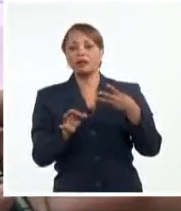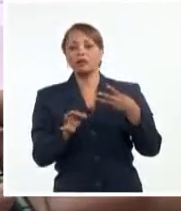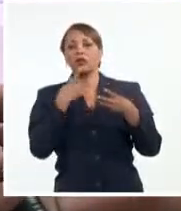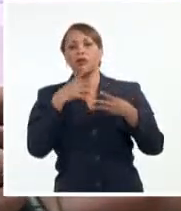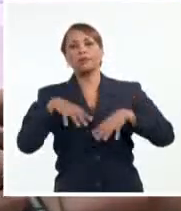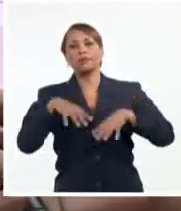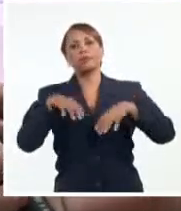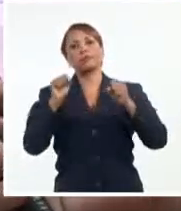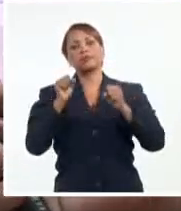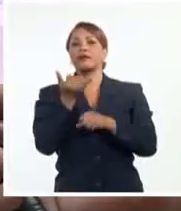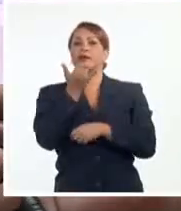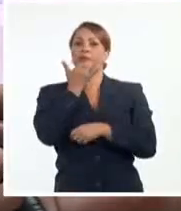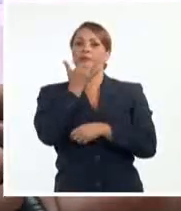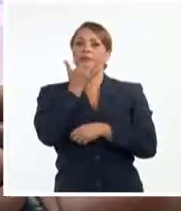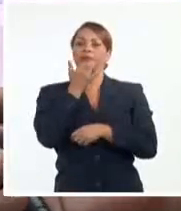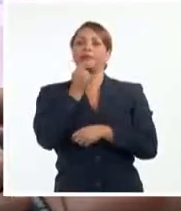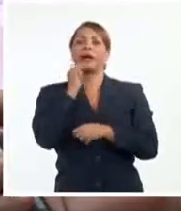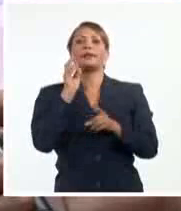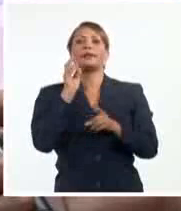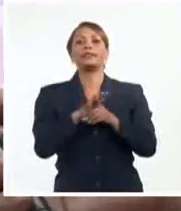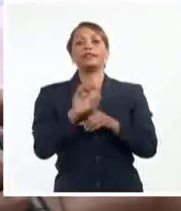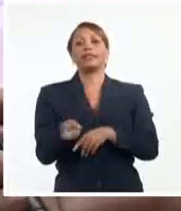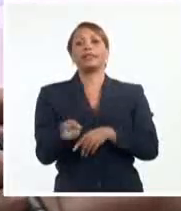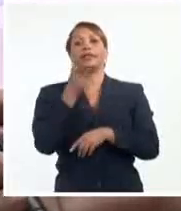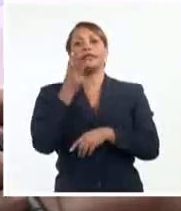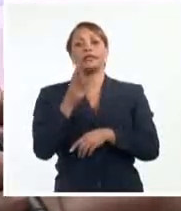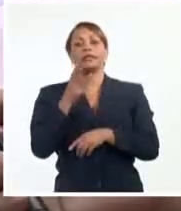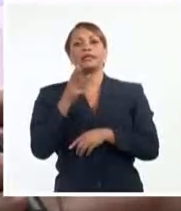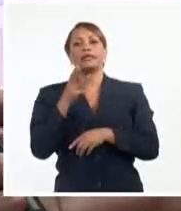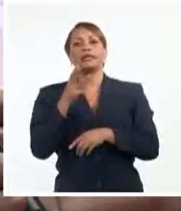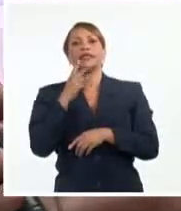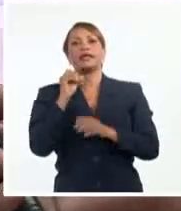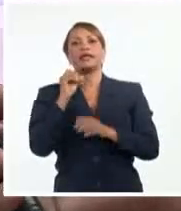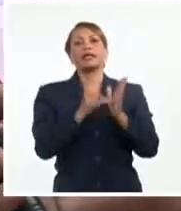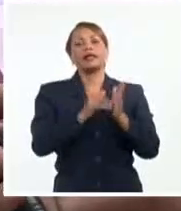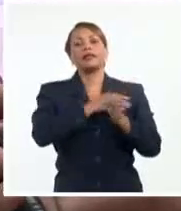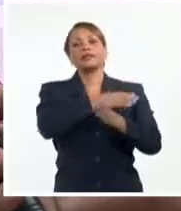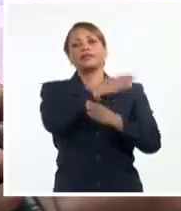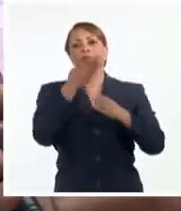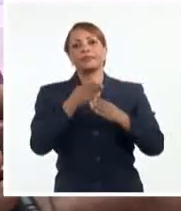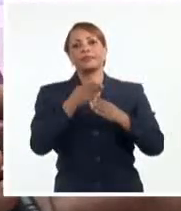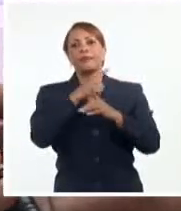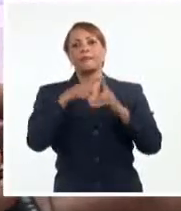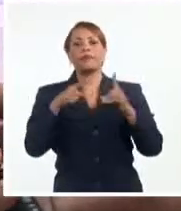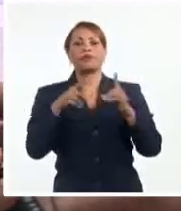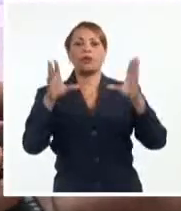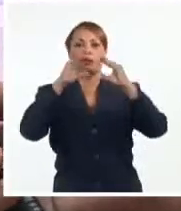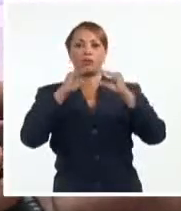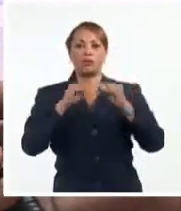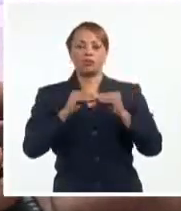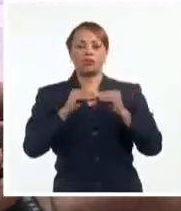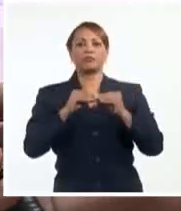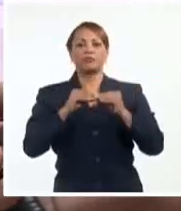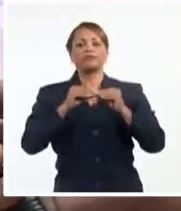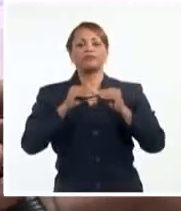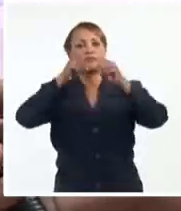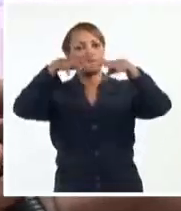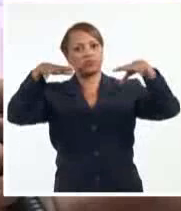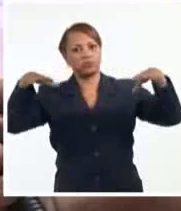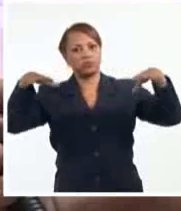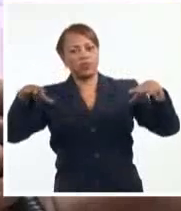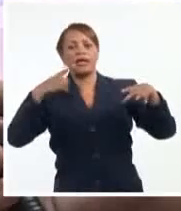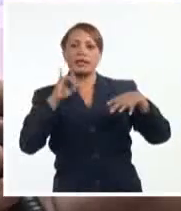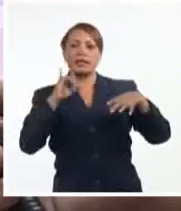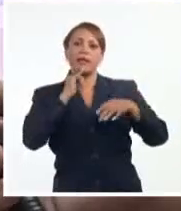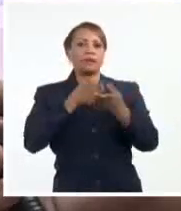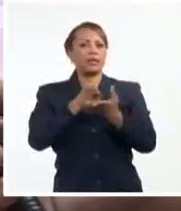resultado que se afectara el servicio eléctrico desde las 3:50 de la tarde hasta la medianoche, donde sí fue posible cubrir la demanda, y ese comportamiento